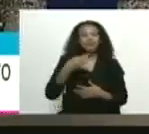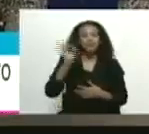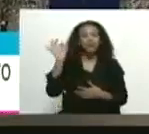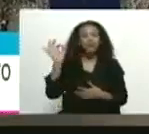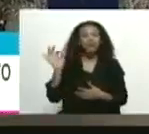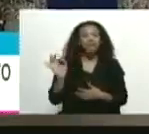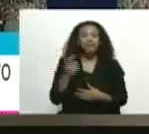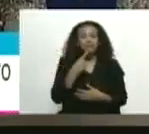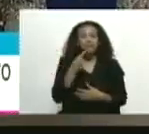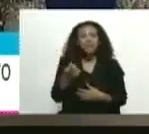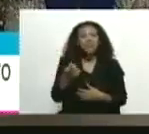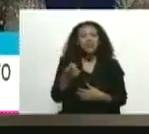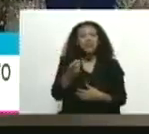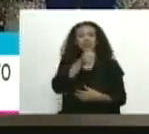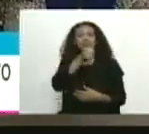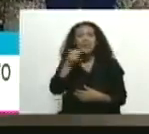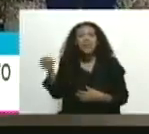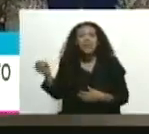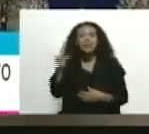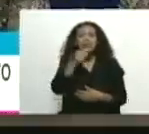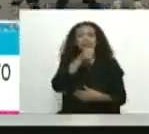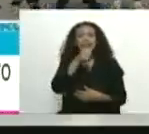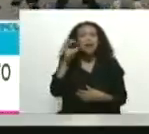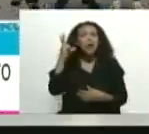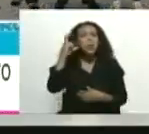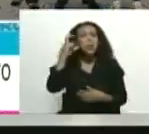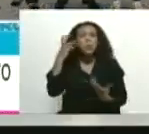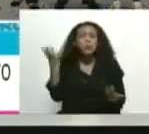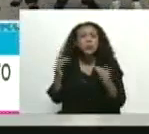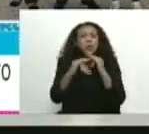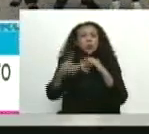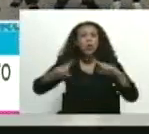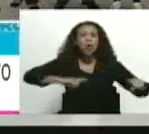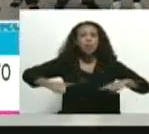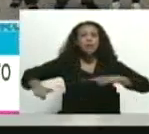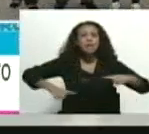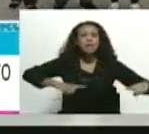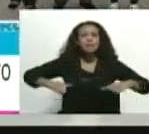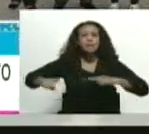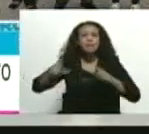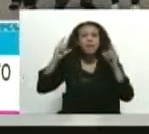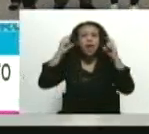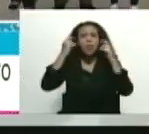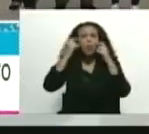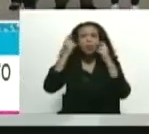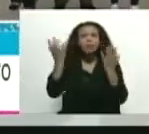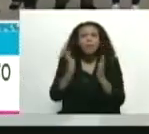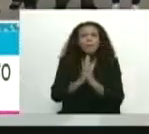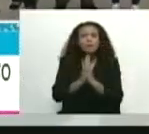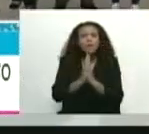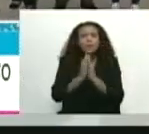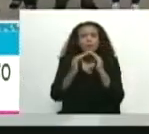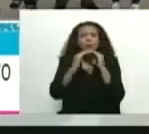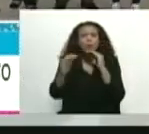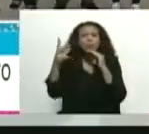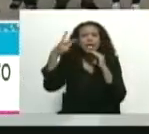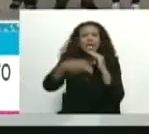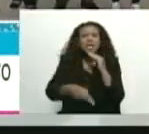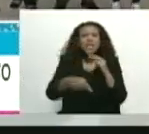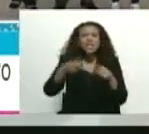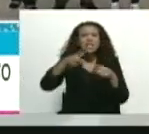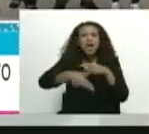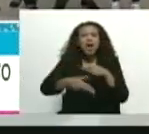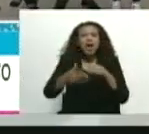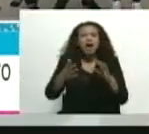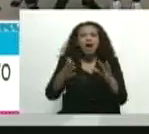Excelente, ahí le quitaron el sonido a Yelitze, ¿vale? El que coordina la máster quita más los sonidos,